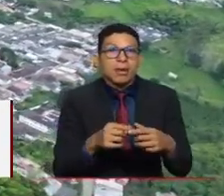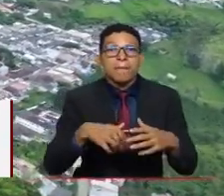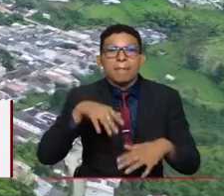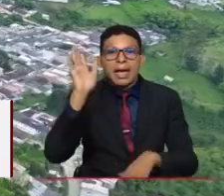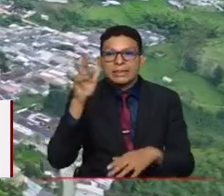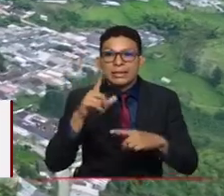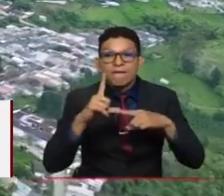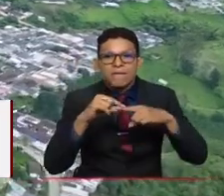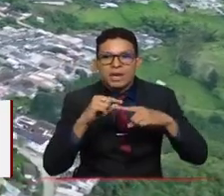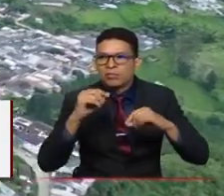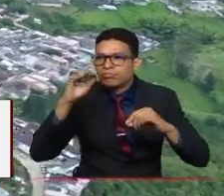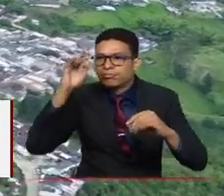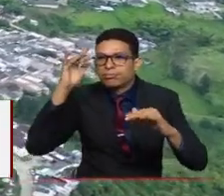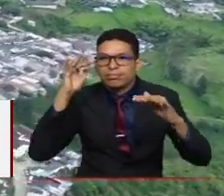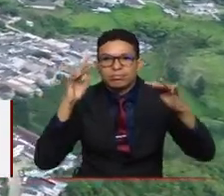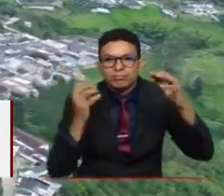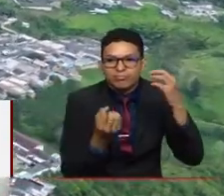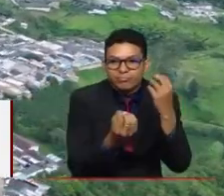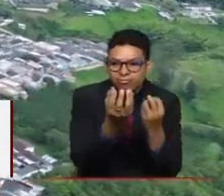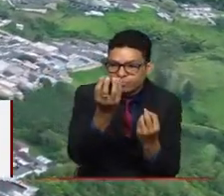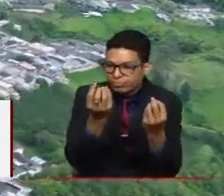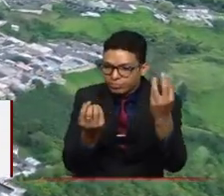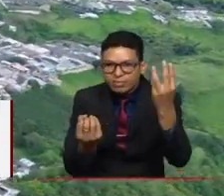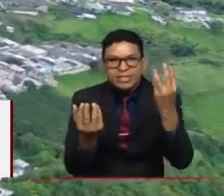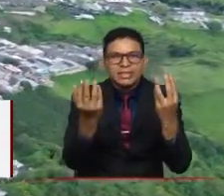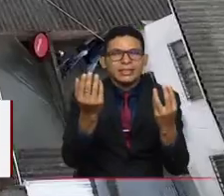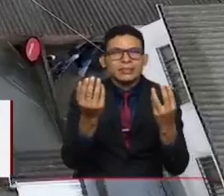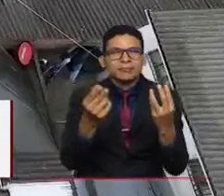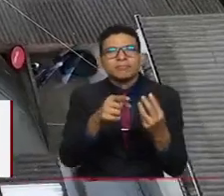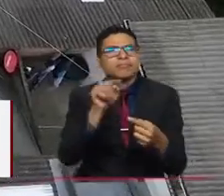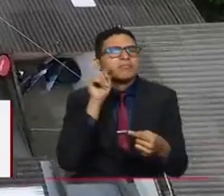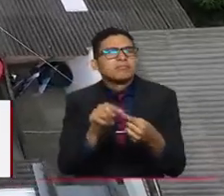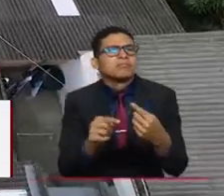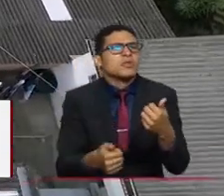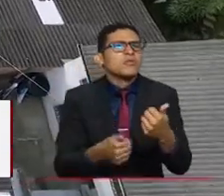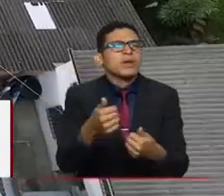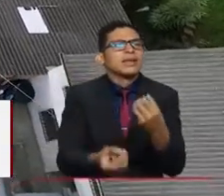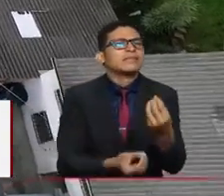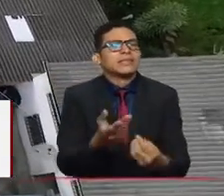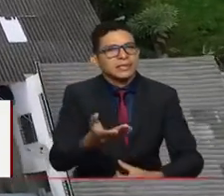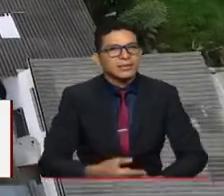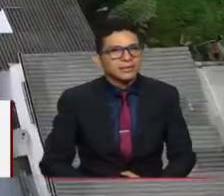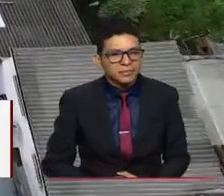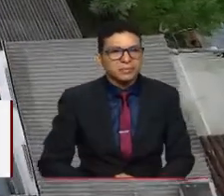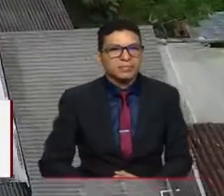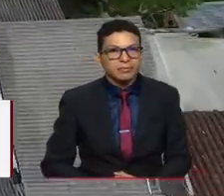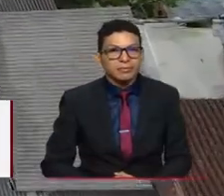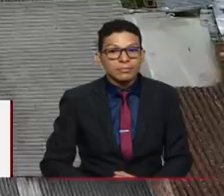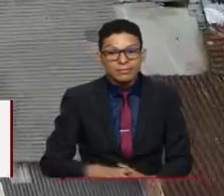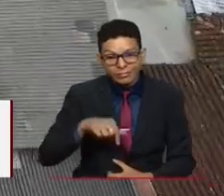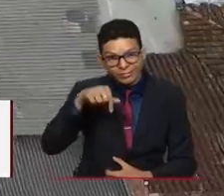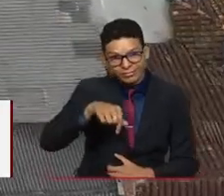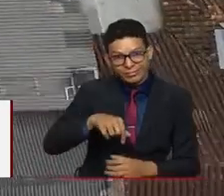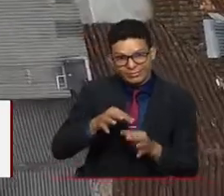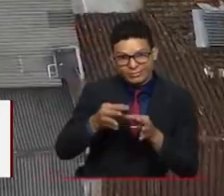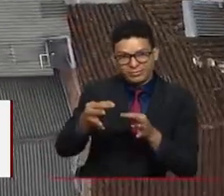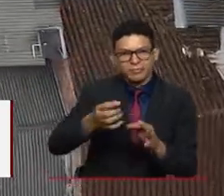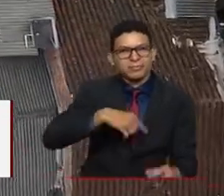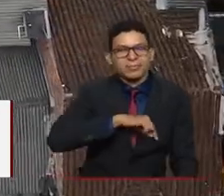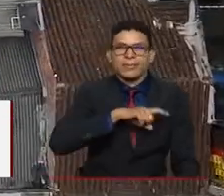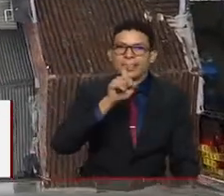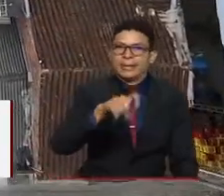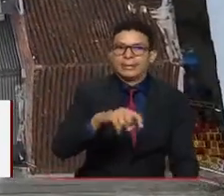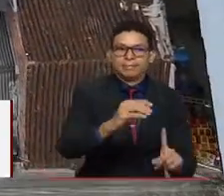verde Pero entonces Cuáles son esas diversas apuestas que ustedes tienen actualmente bueno Versalles eh tenemos que